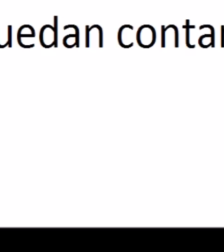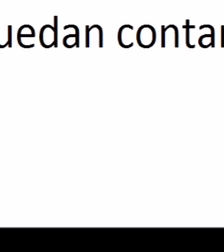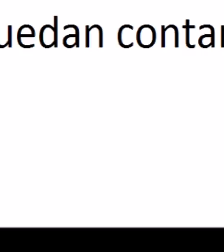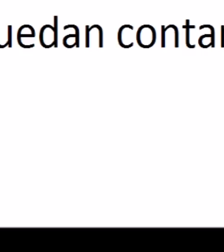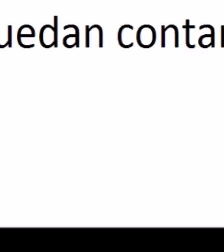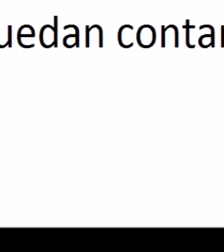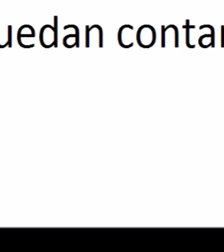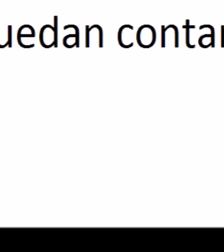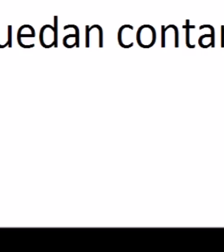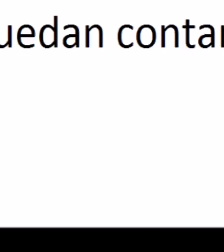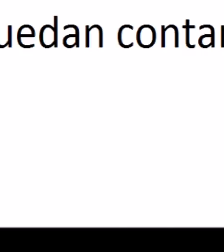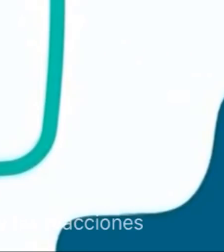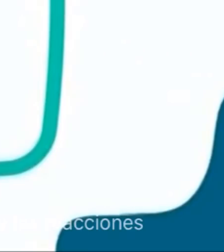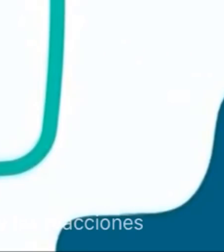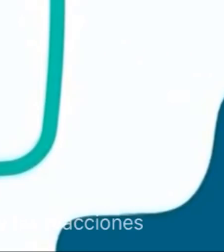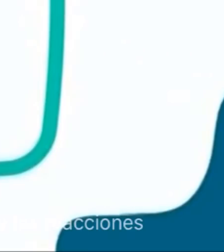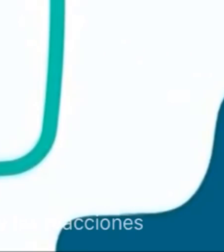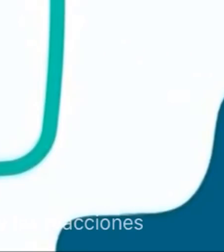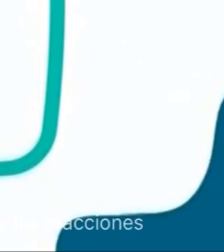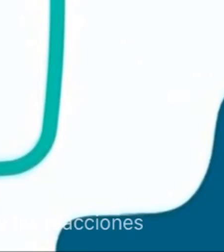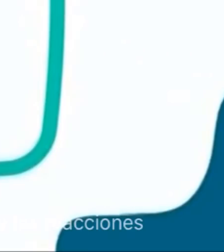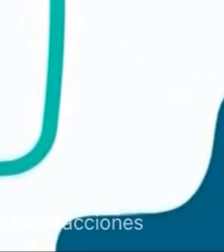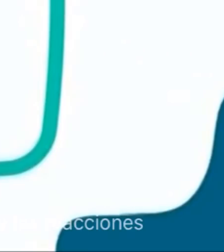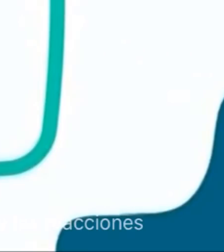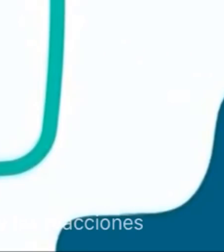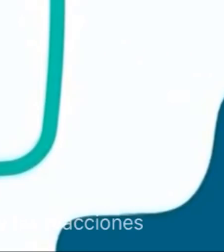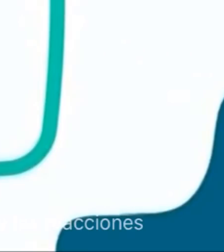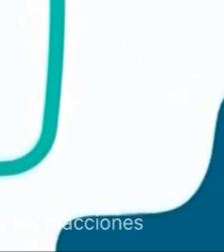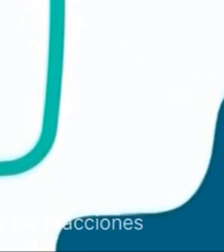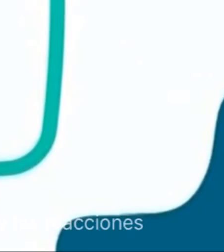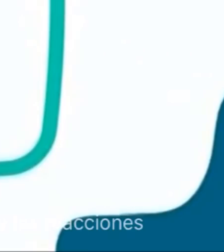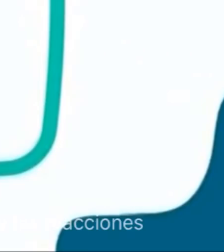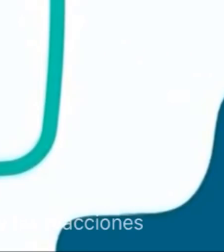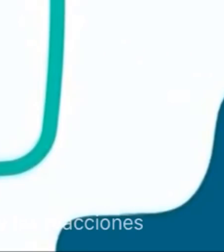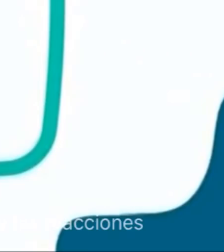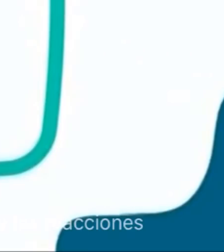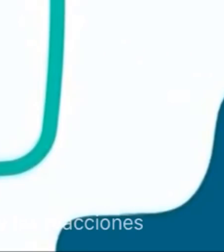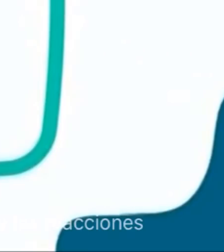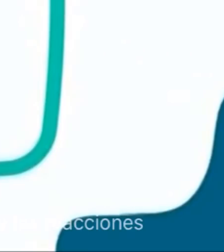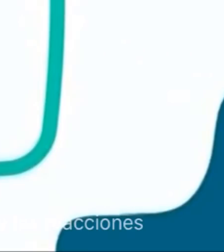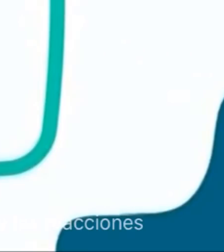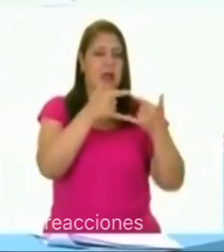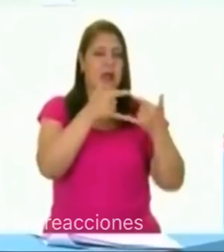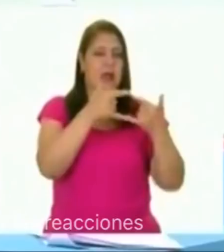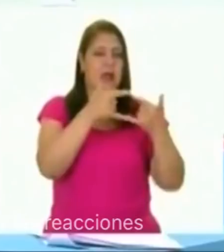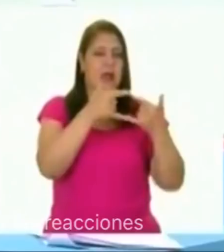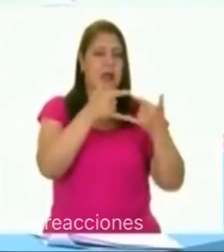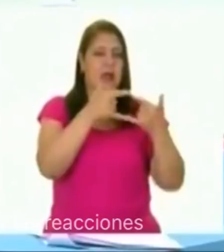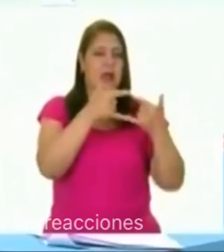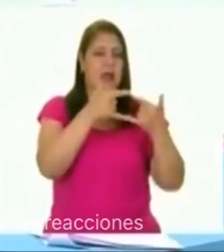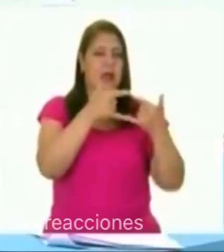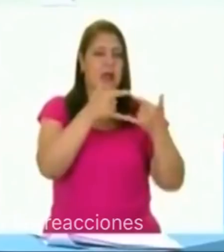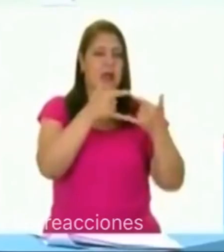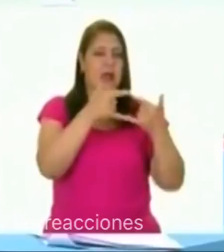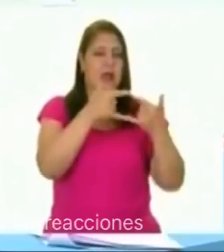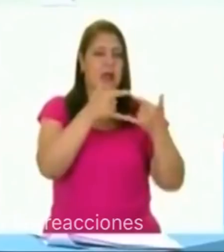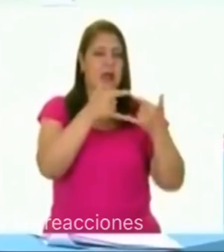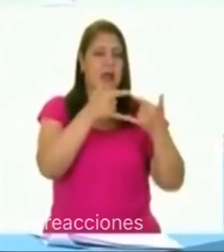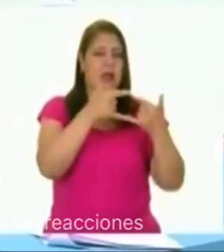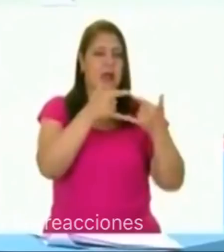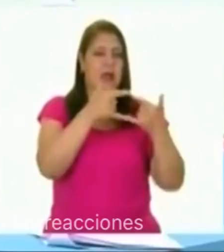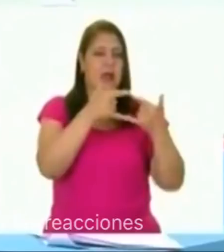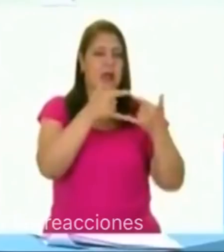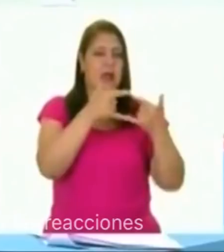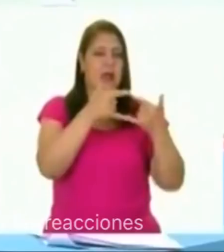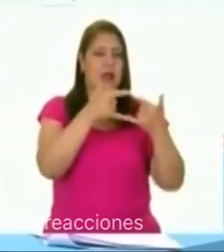sobre su experiencia. Seguimos con lengua materna. El tema es un rompecabezas narrativo. Conocerás la estructura de una obra de teatro. En la clase de